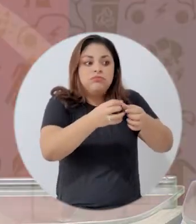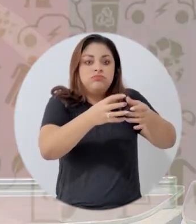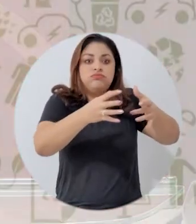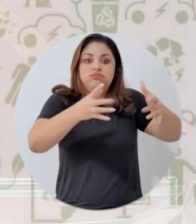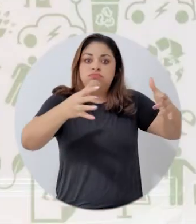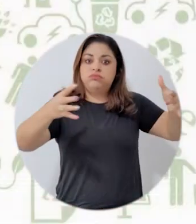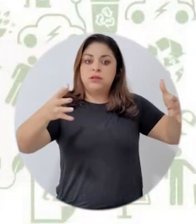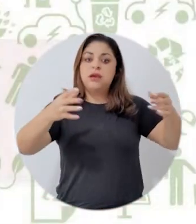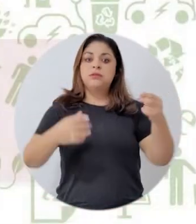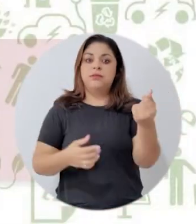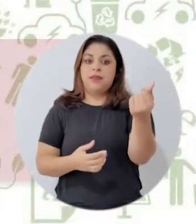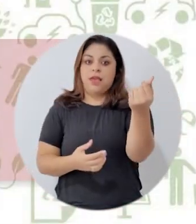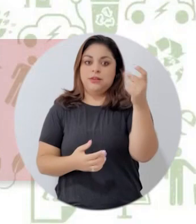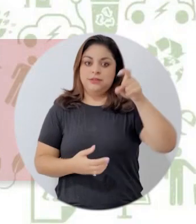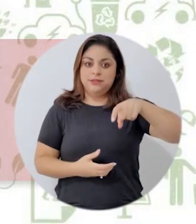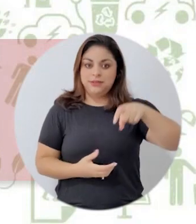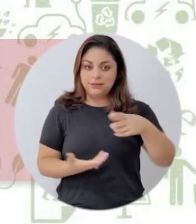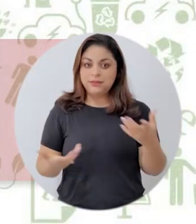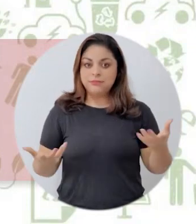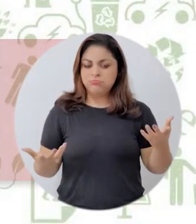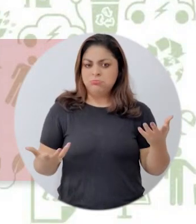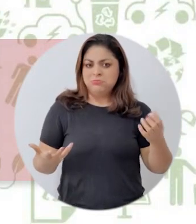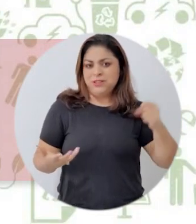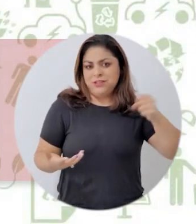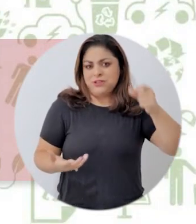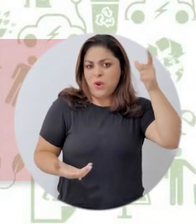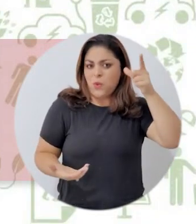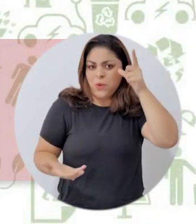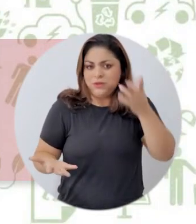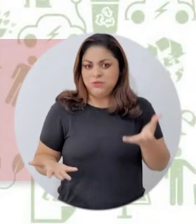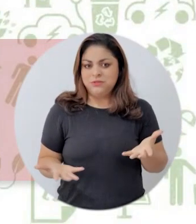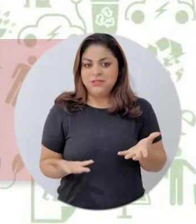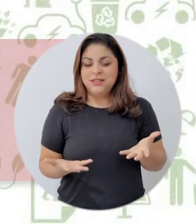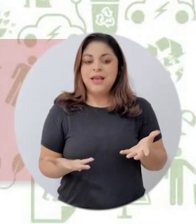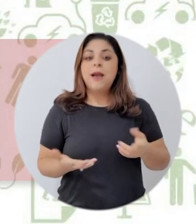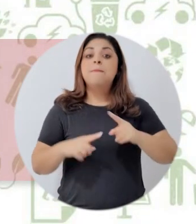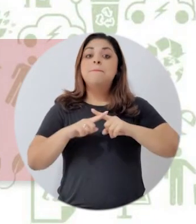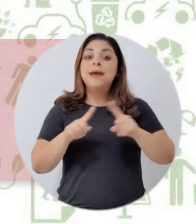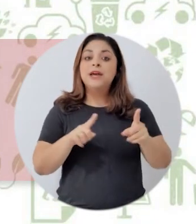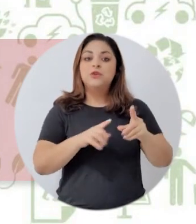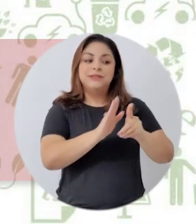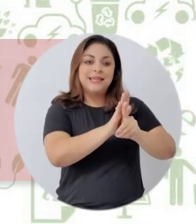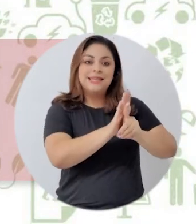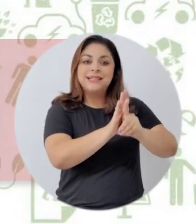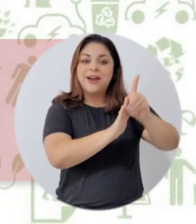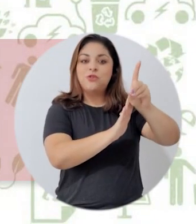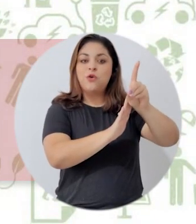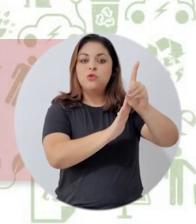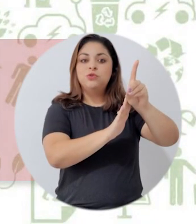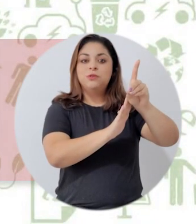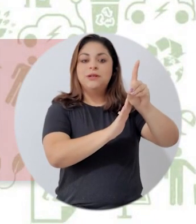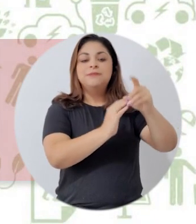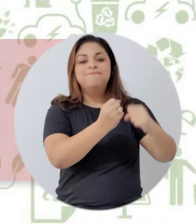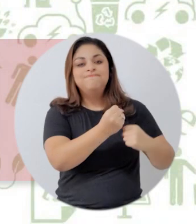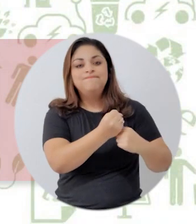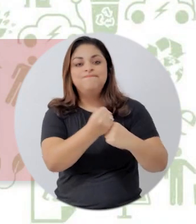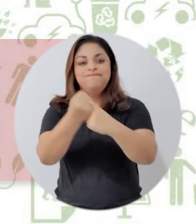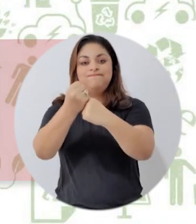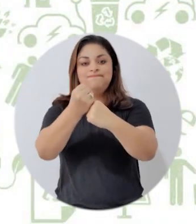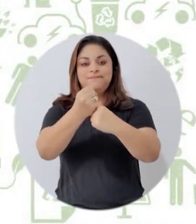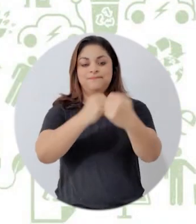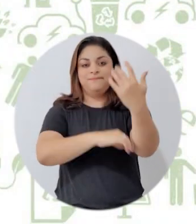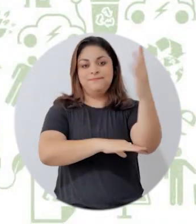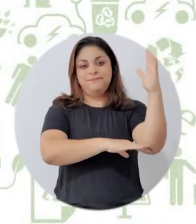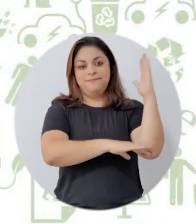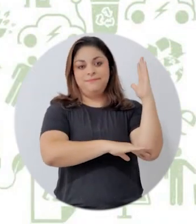fines de lucro, ¿verdad? Siempre vamos a tener un interés, queremos tener un desarrollo, pero sostenible. El país plantea una línea base de